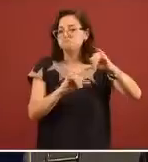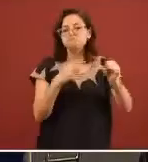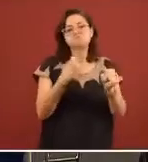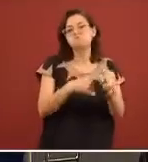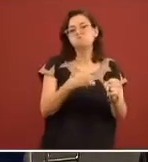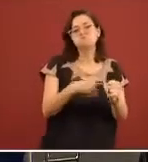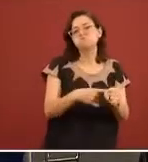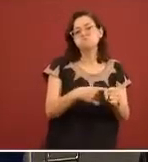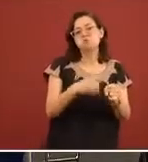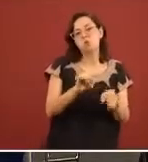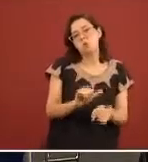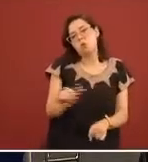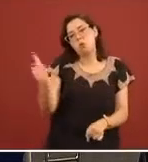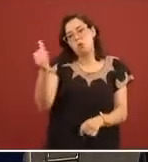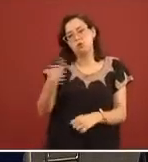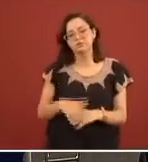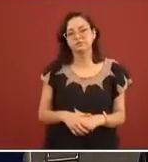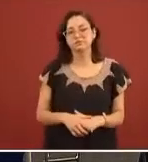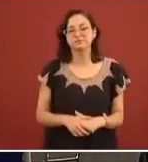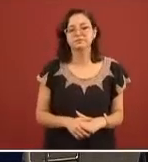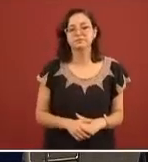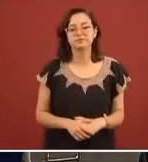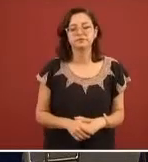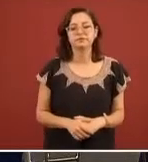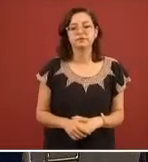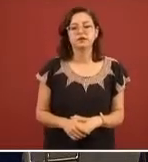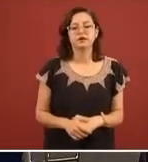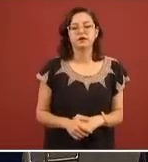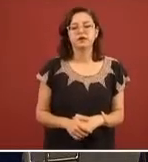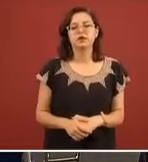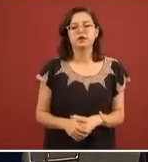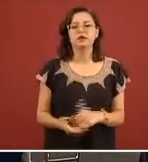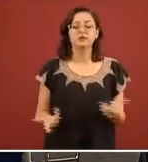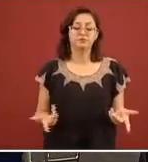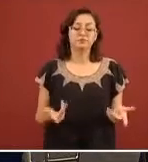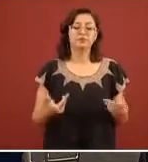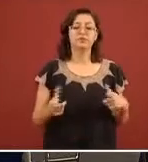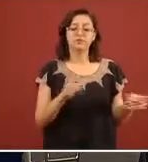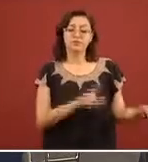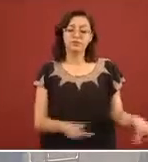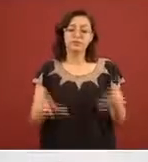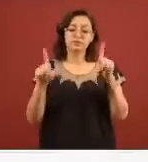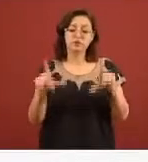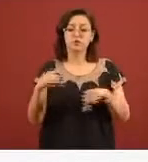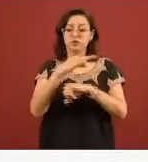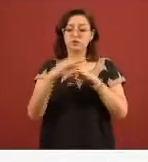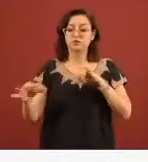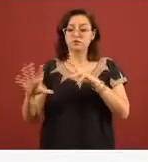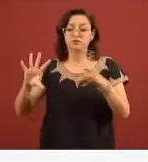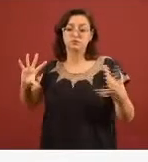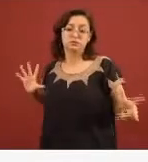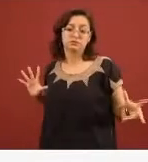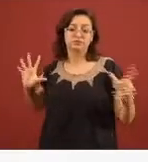enfermedad. Y la última gráfica, precisamente nuestra curva acumulada de casos confirmados